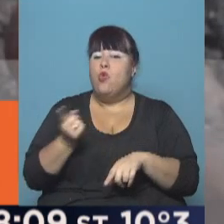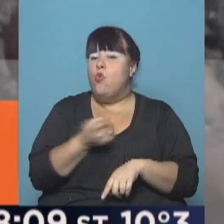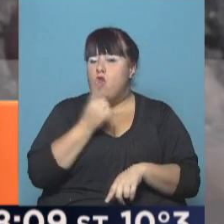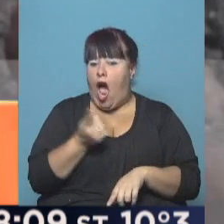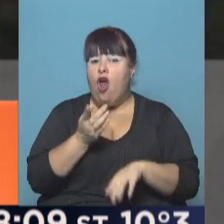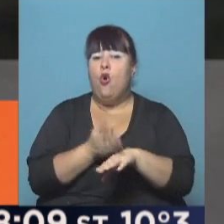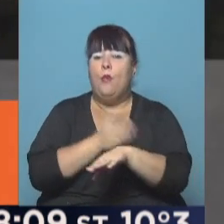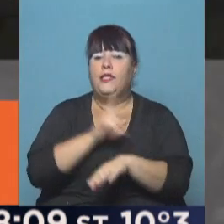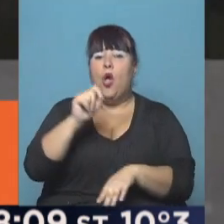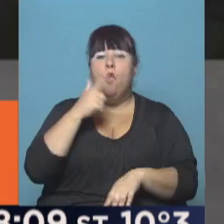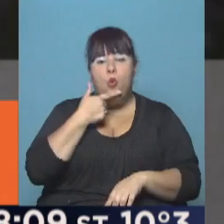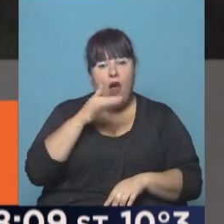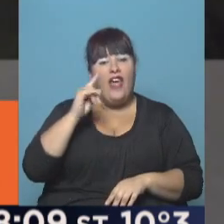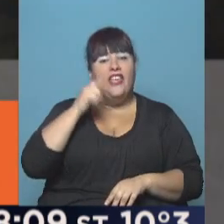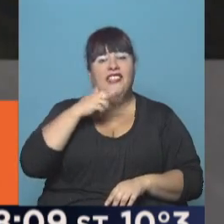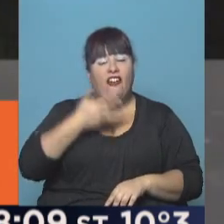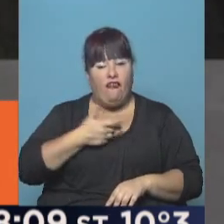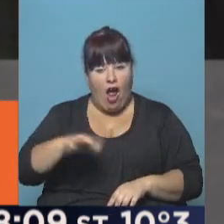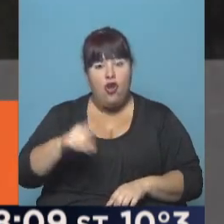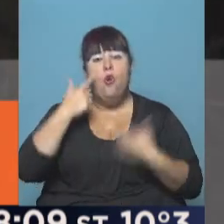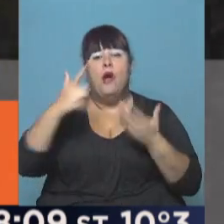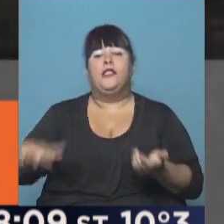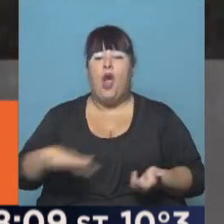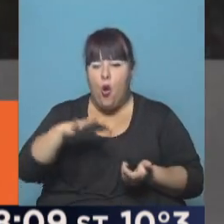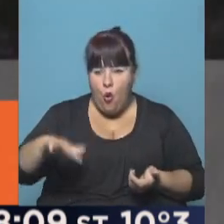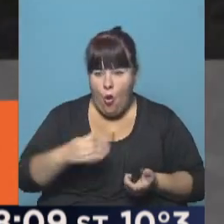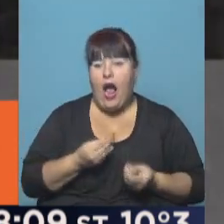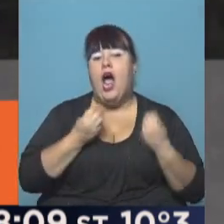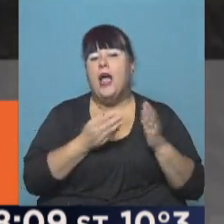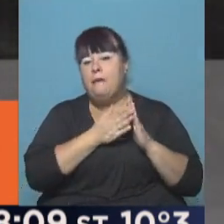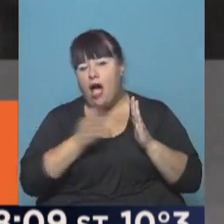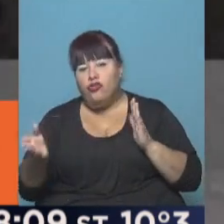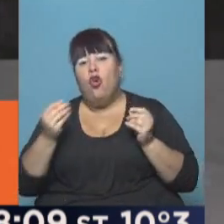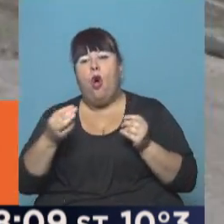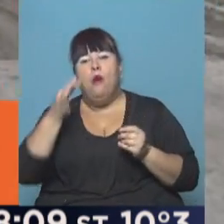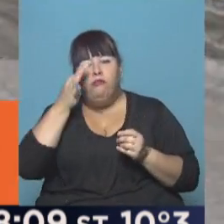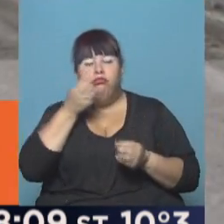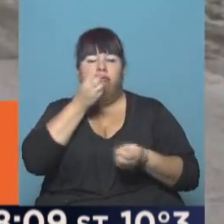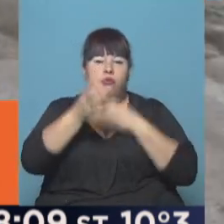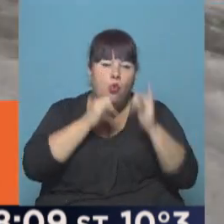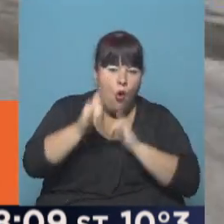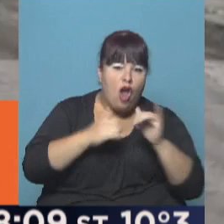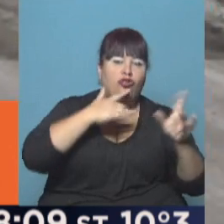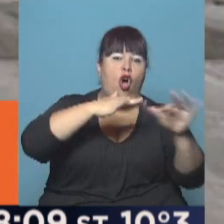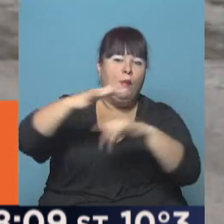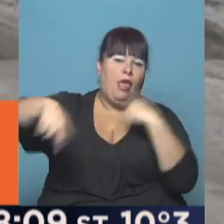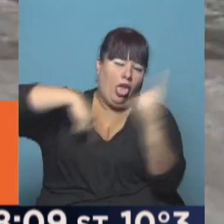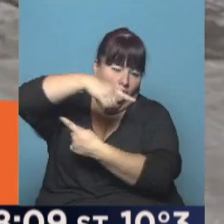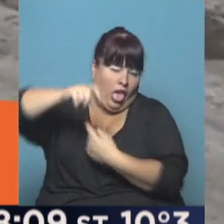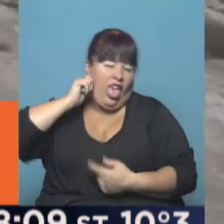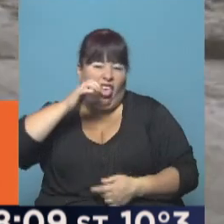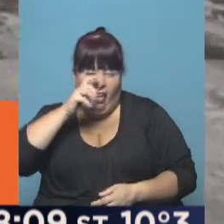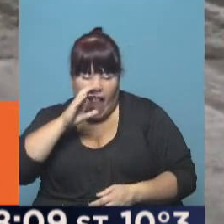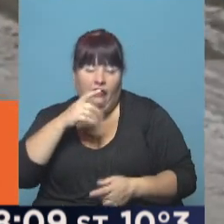documental de lucas di stéfano presenta el lugar los hechos a través de testimonios comentarios chismes porque no